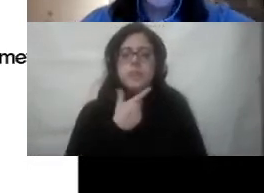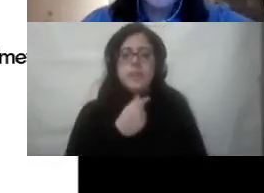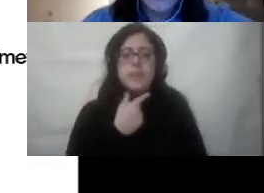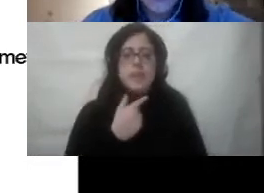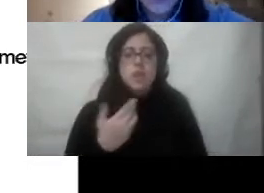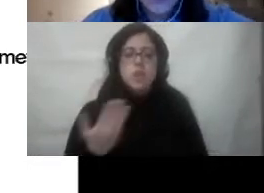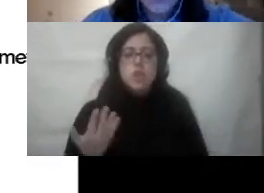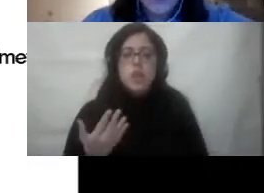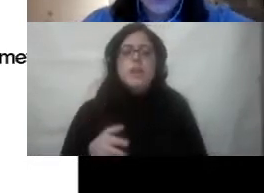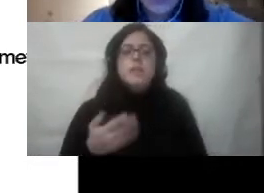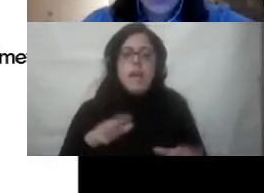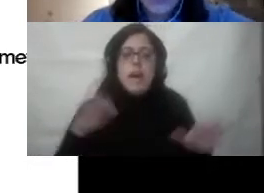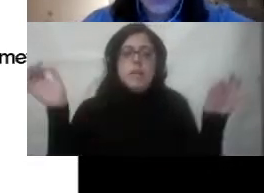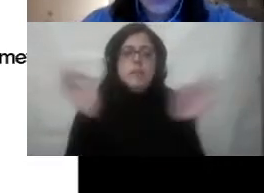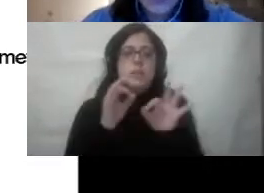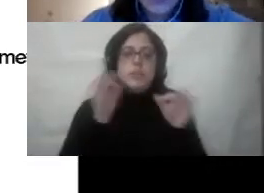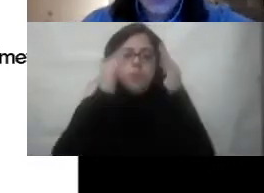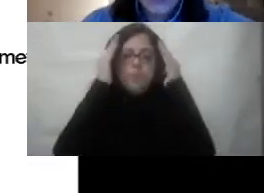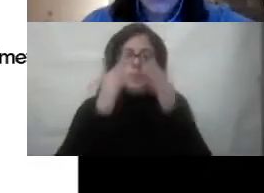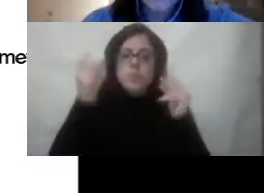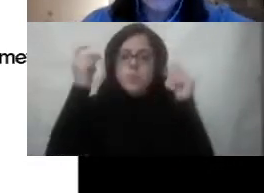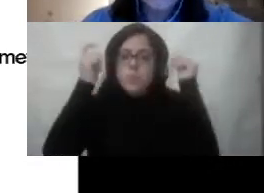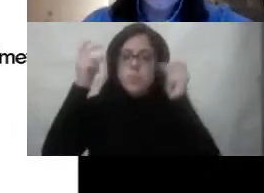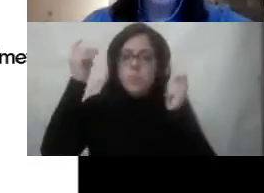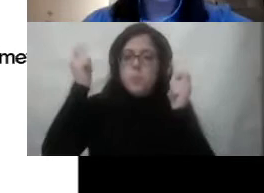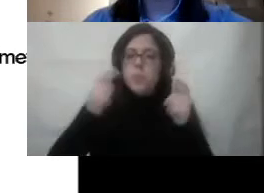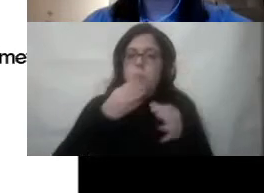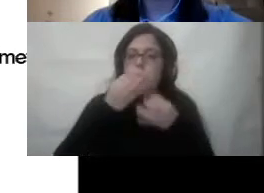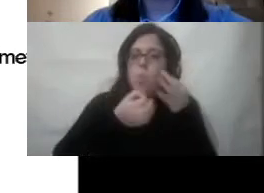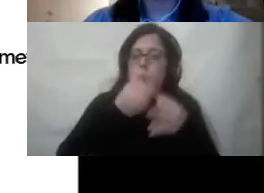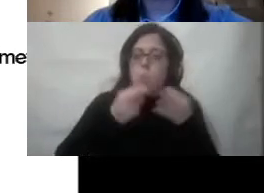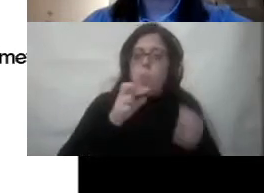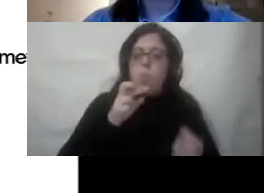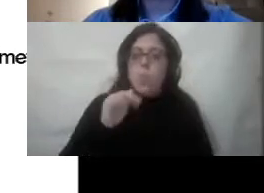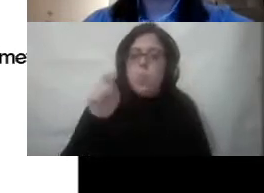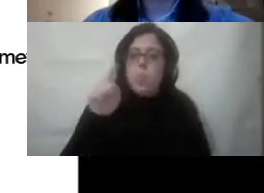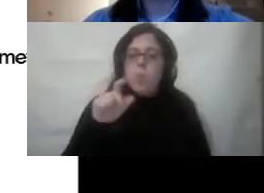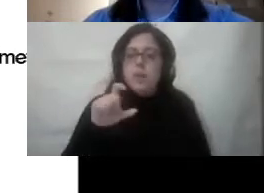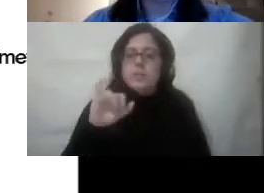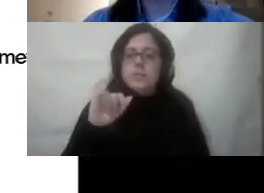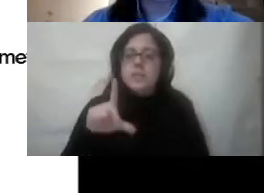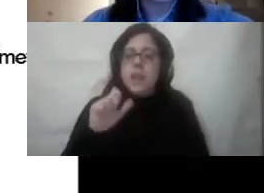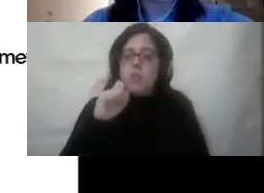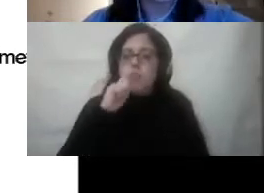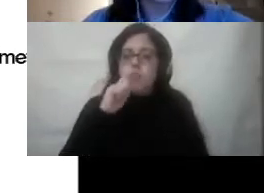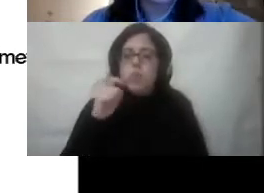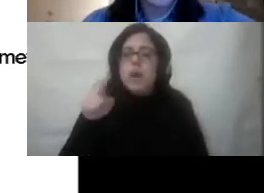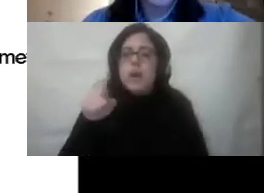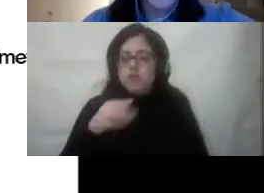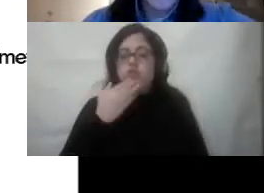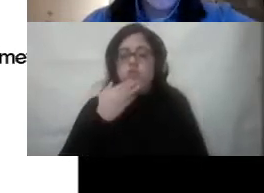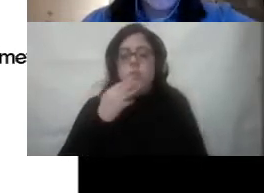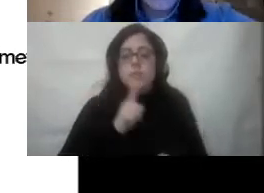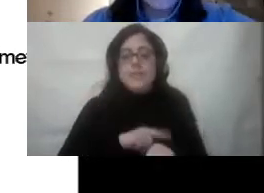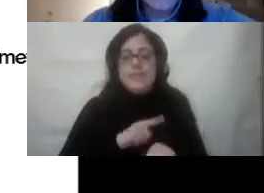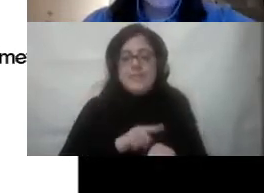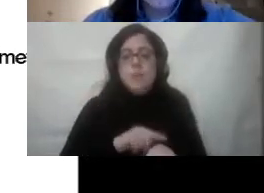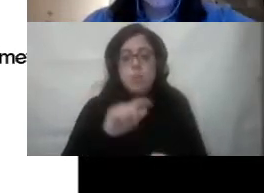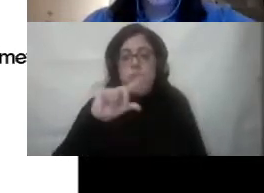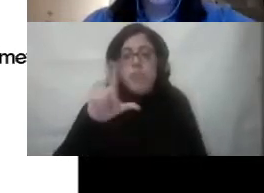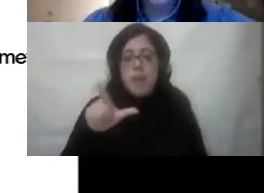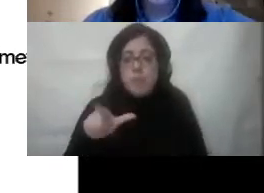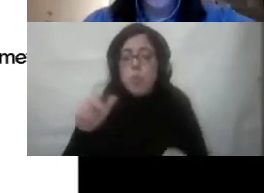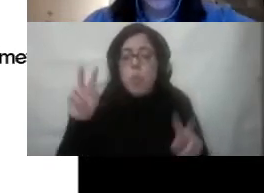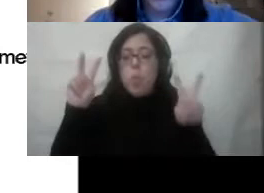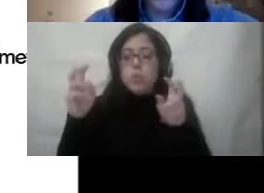quisiera enfatizar la idea que decía Priscila de que esto sí toma mucho más tiempo que las clases